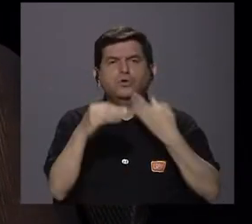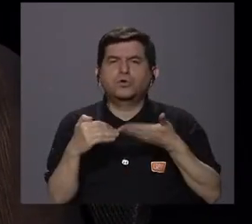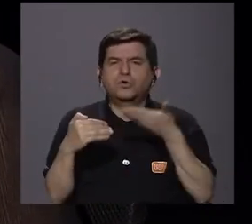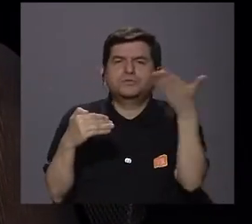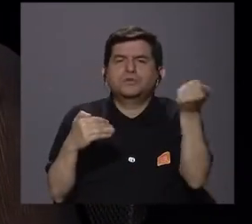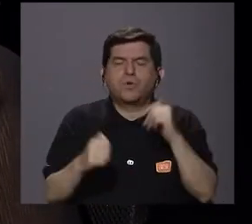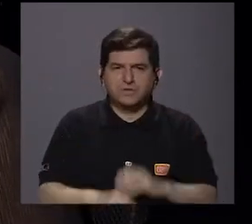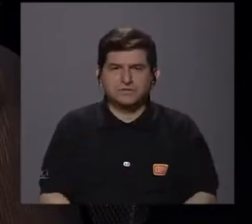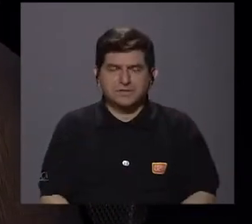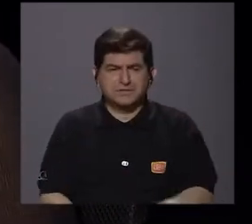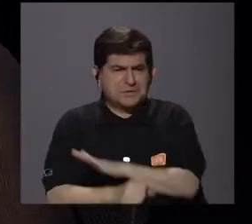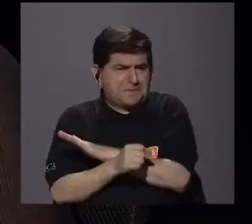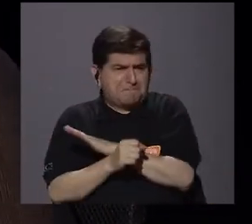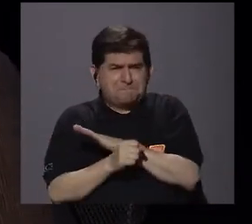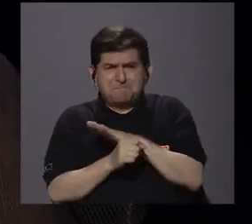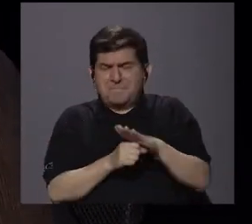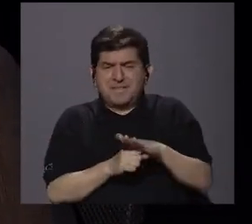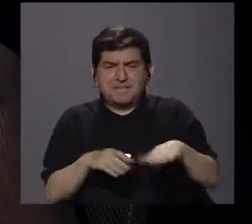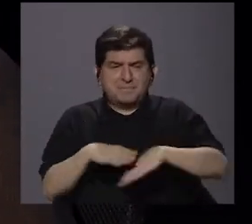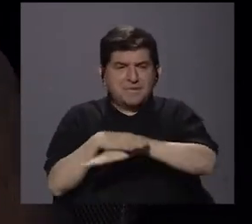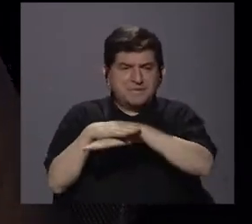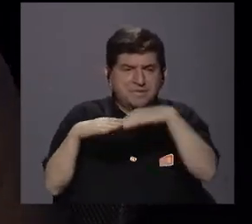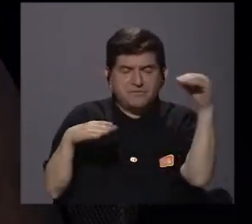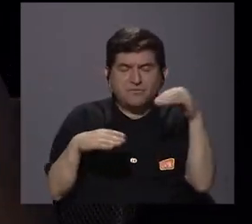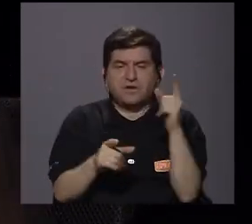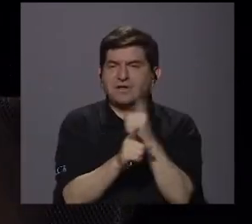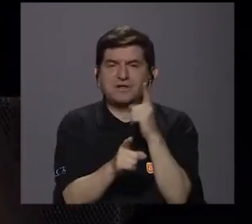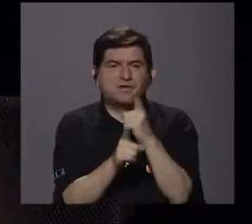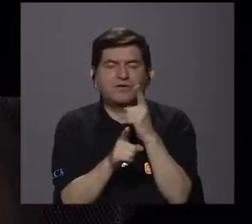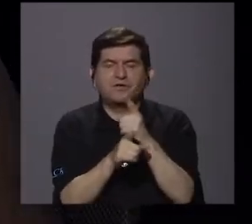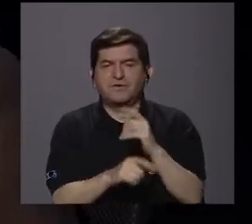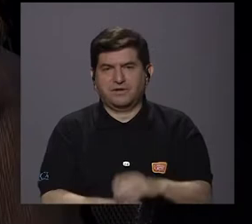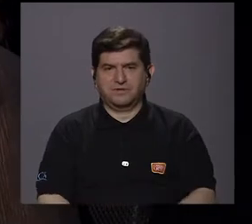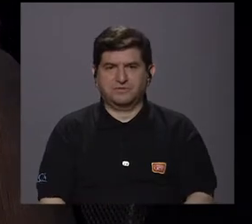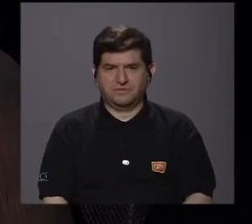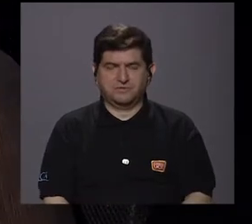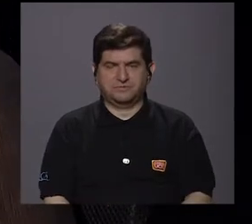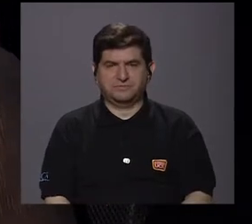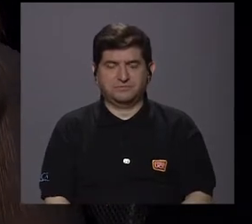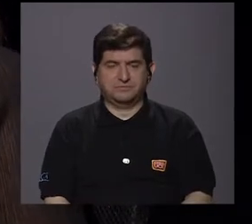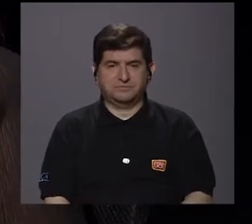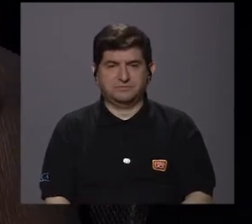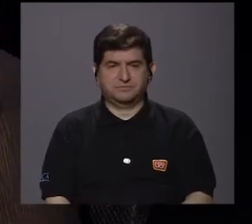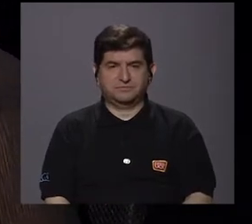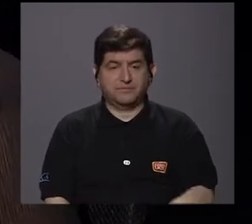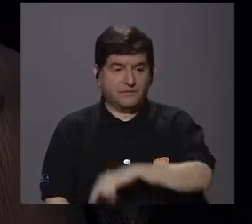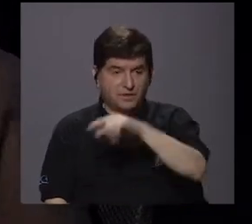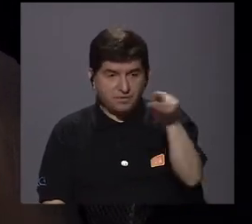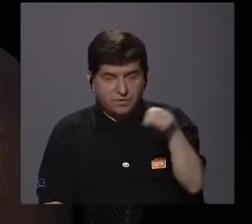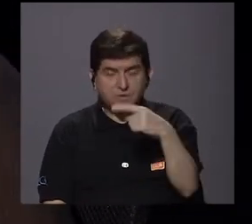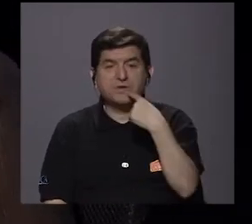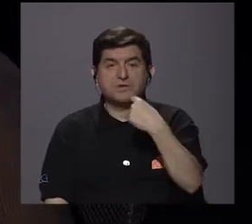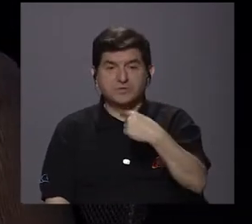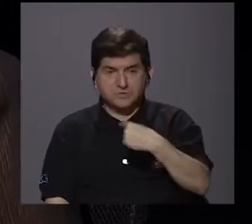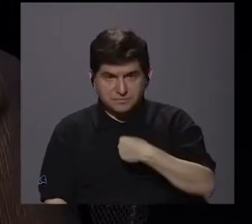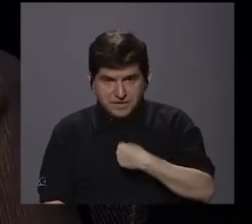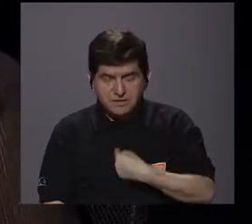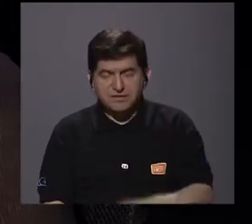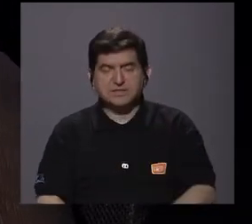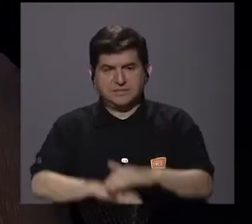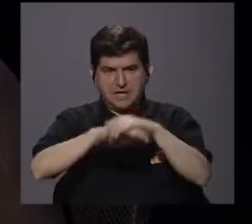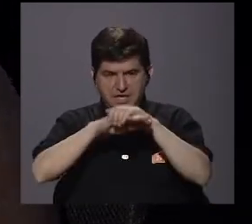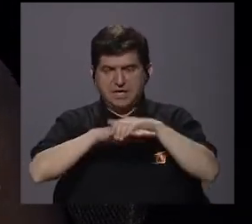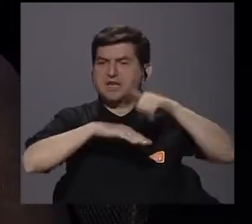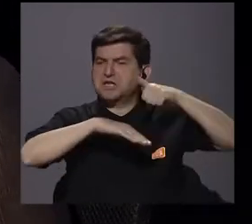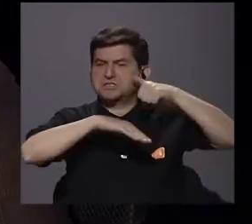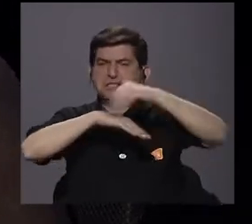de cosas totalmente fuera de lugar. Cuando ellos me indican, ahí sí en inglés,